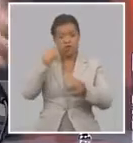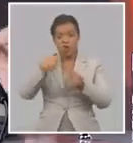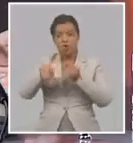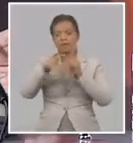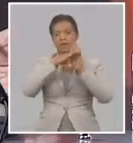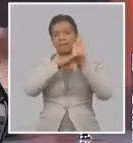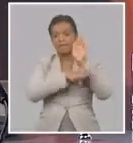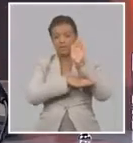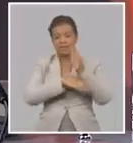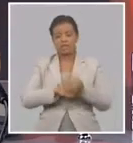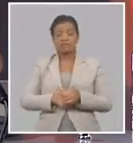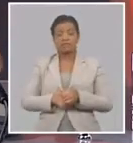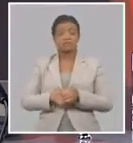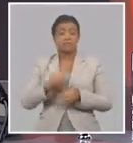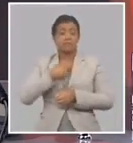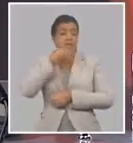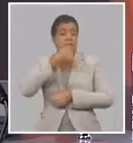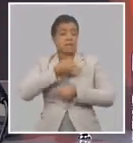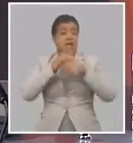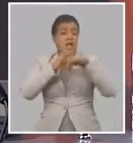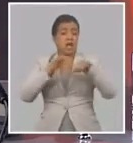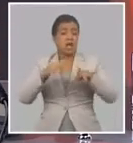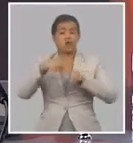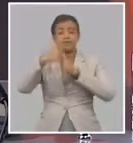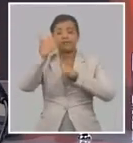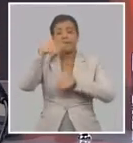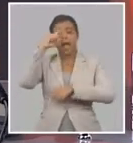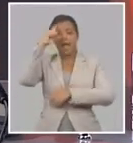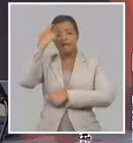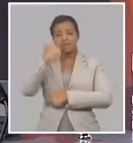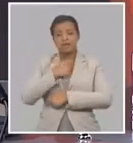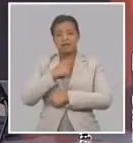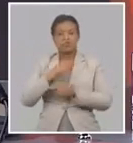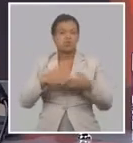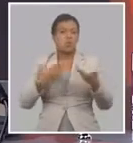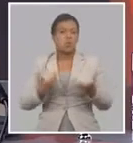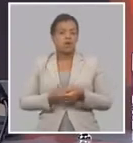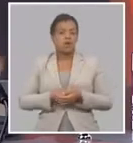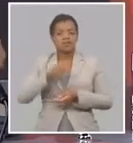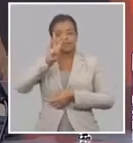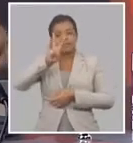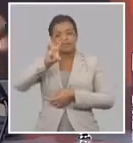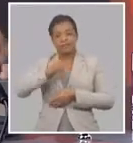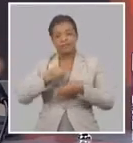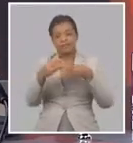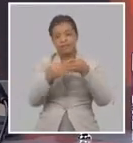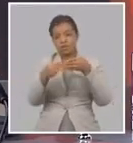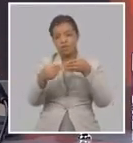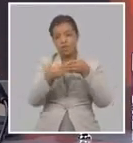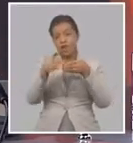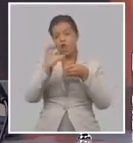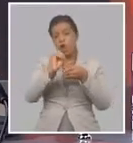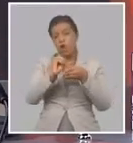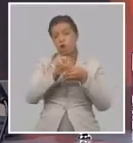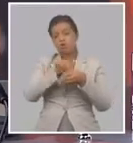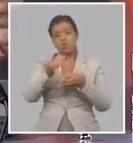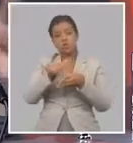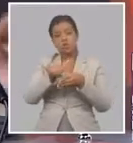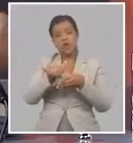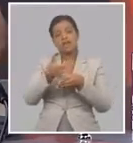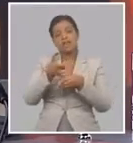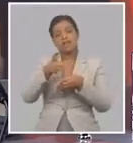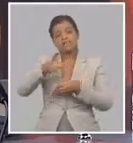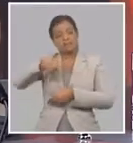que aclarar que esta tasa sanitaria tiene un valor de 30 s de o el equivalente en la moneda en monedas libremente compatibles